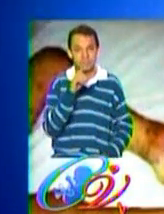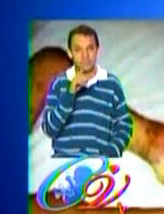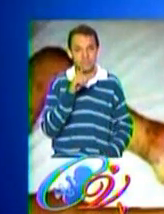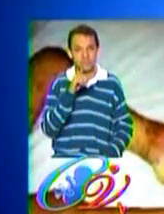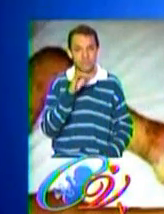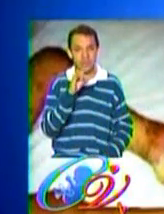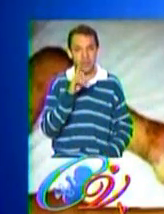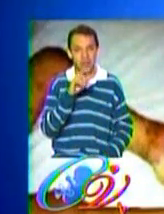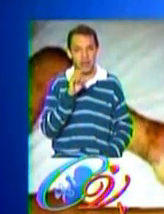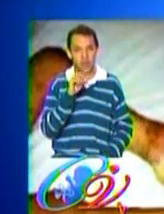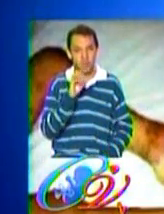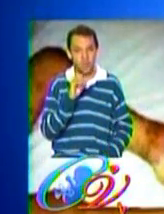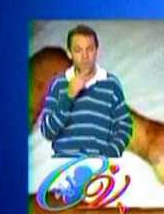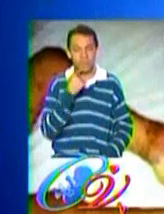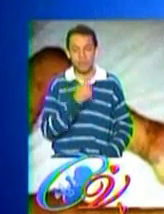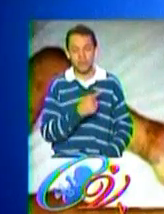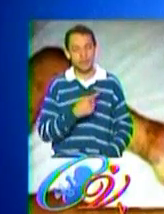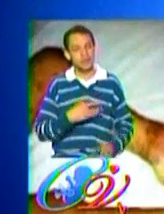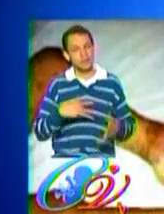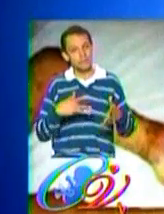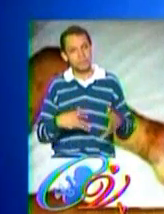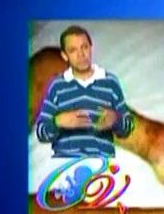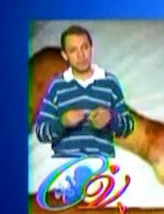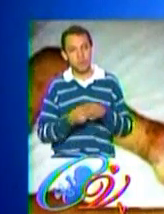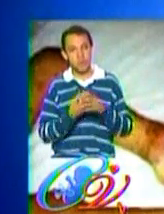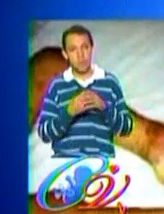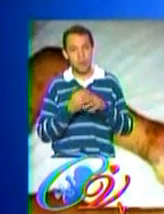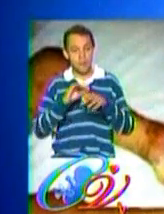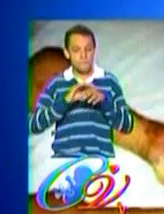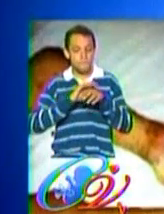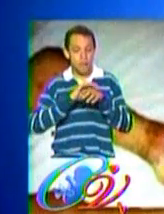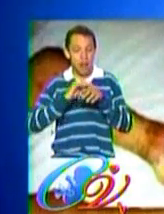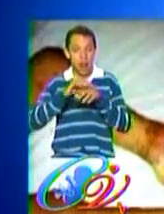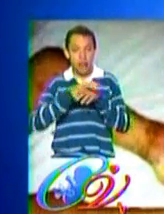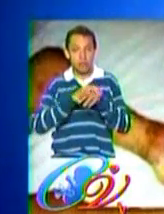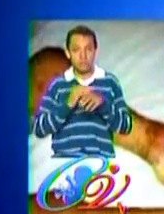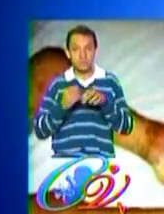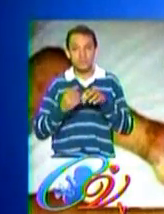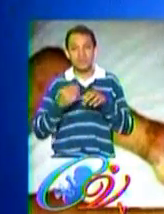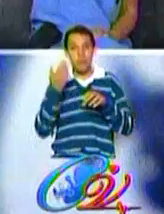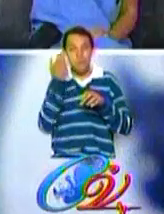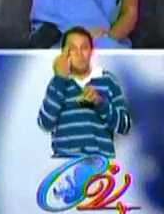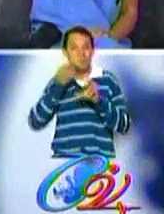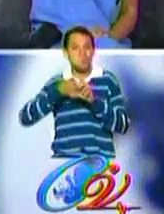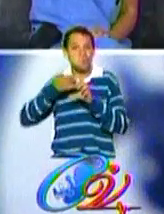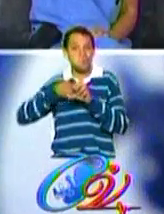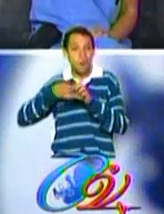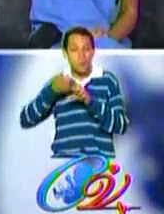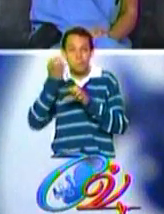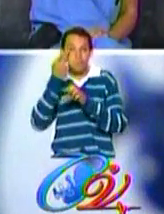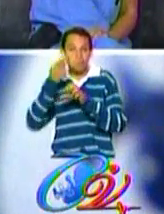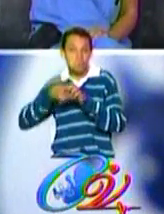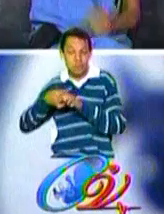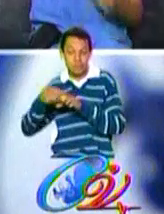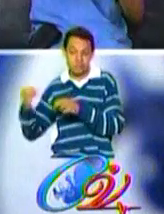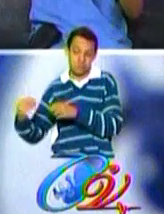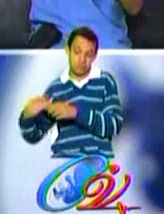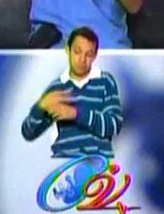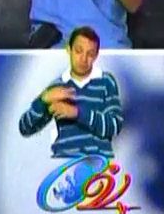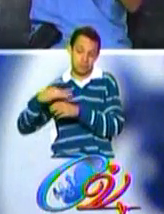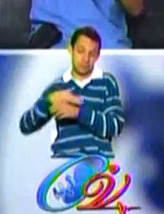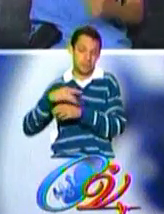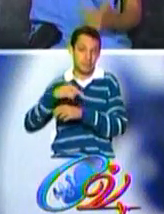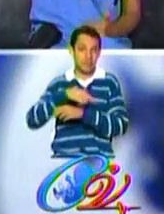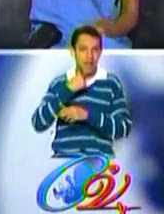gasolina. Si esto viaja por acá, este sileno se sale por ahí y resulta que la vena, la arteria y el nervio forman un